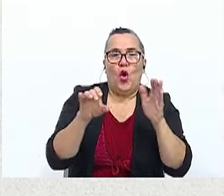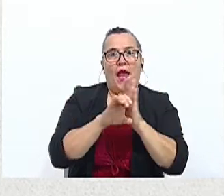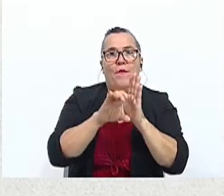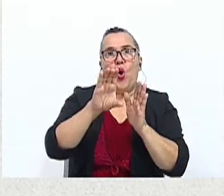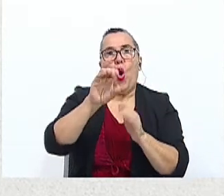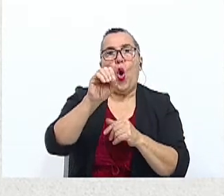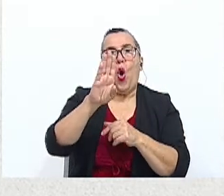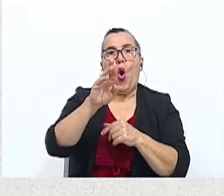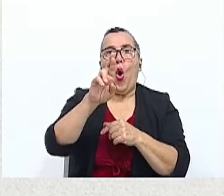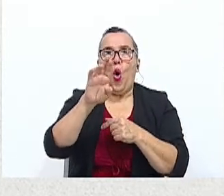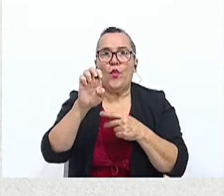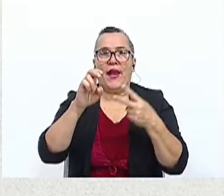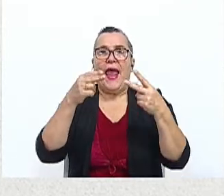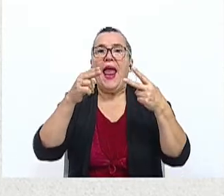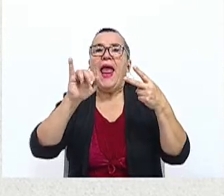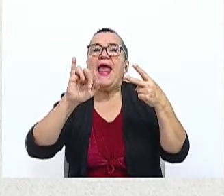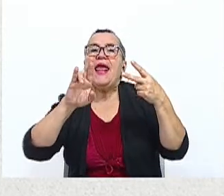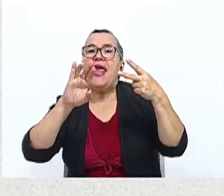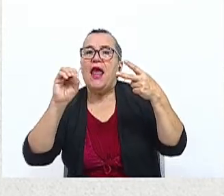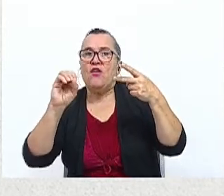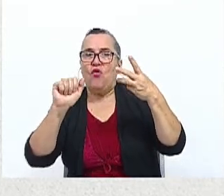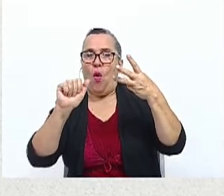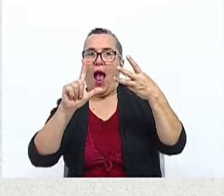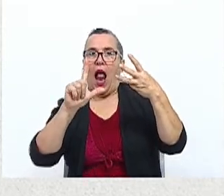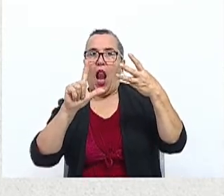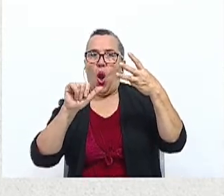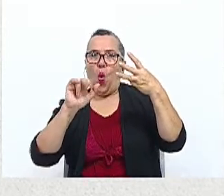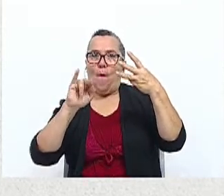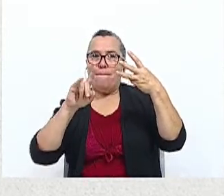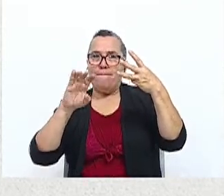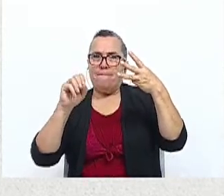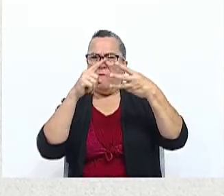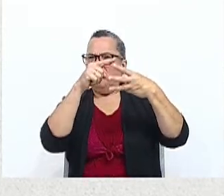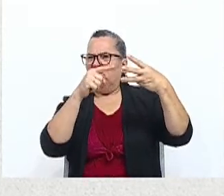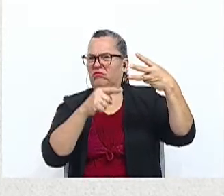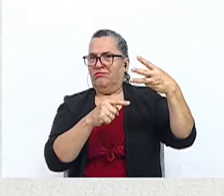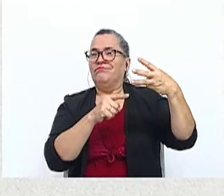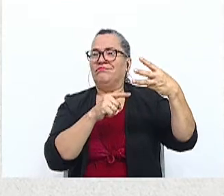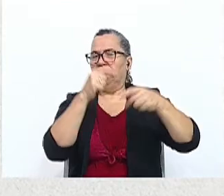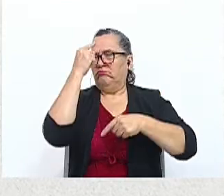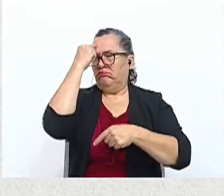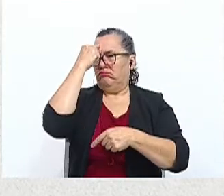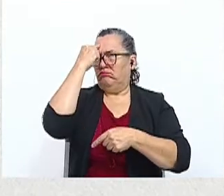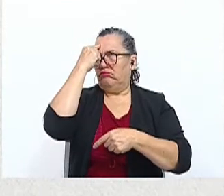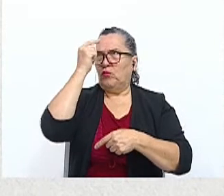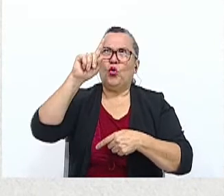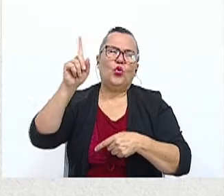cobre, el hierro y el aluminio. ¿A dónde más? Pensemos.